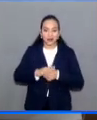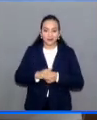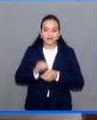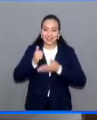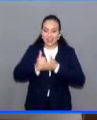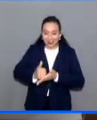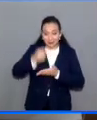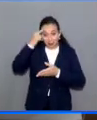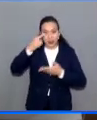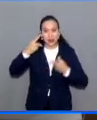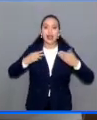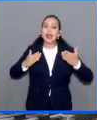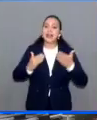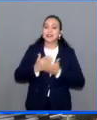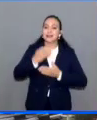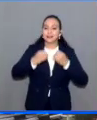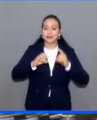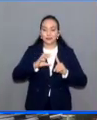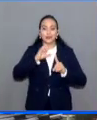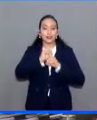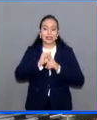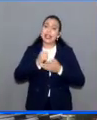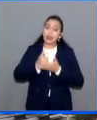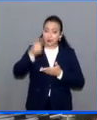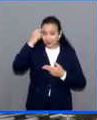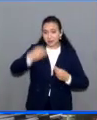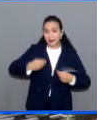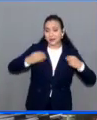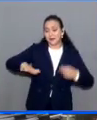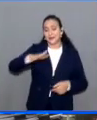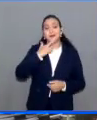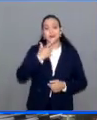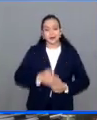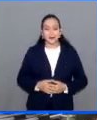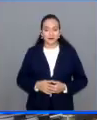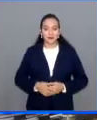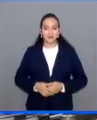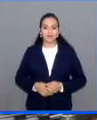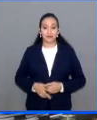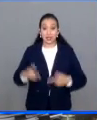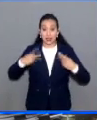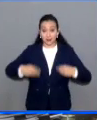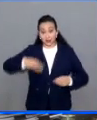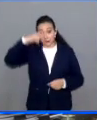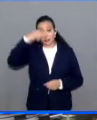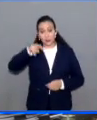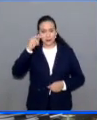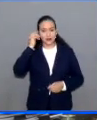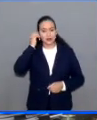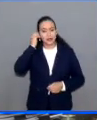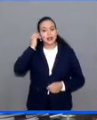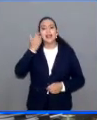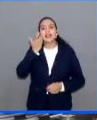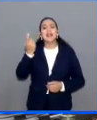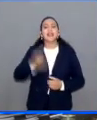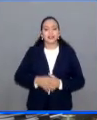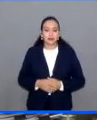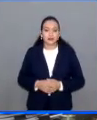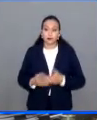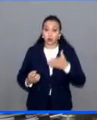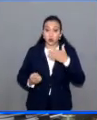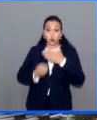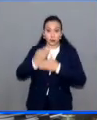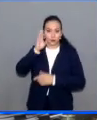de transformación social. La sociedad espera que los jueces constitucionales que integramos este